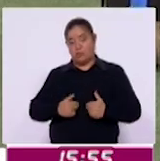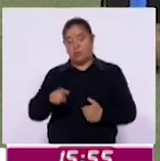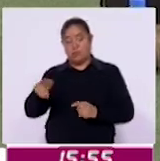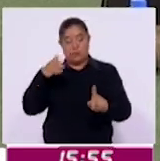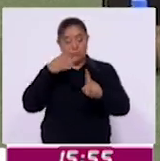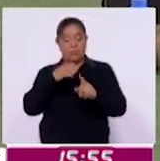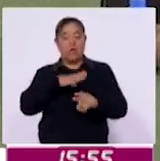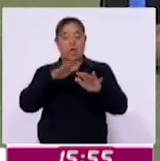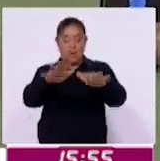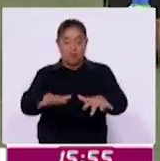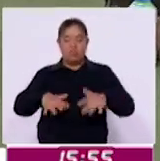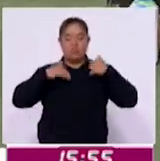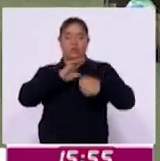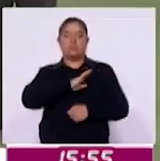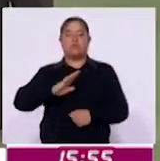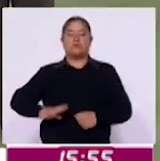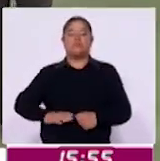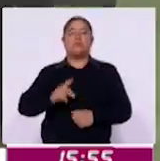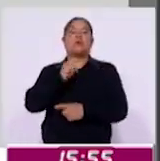el Auditorio Municipal.